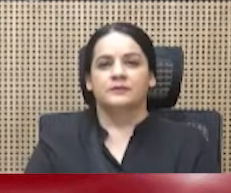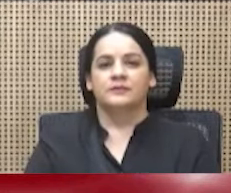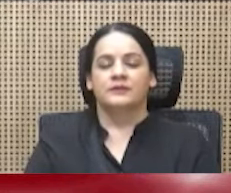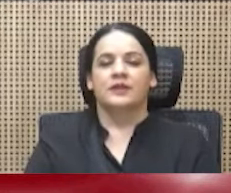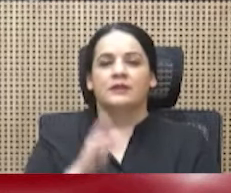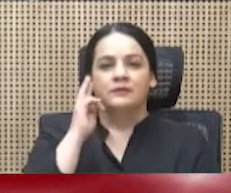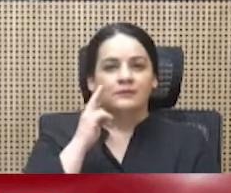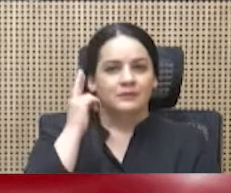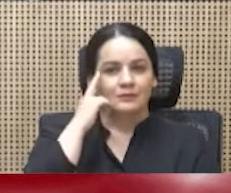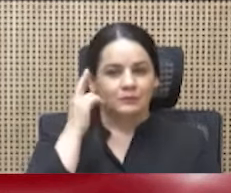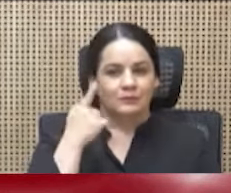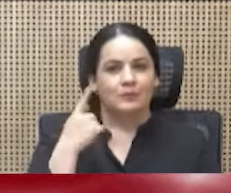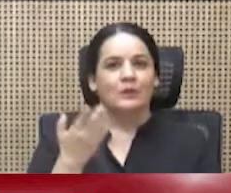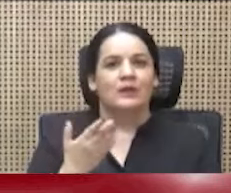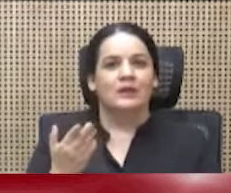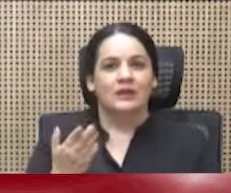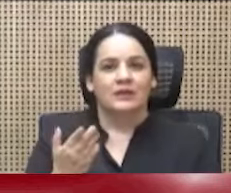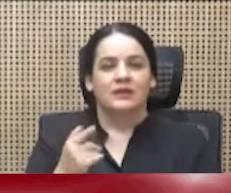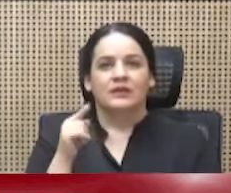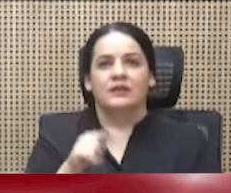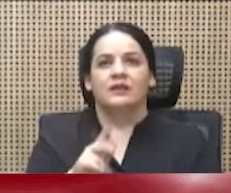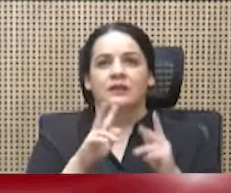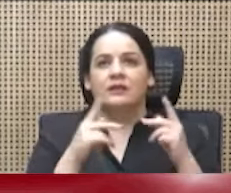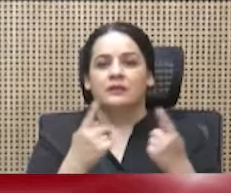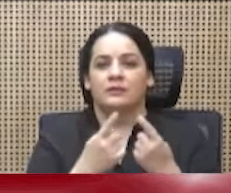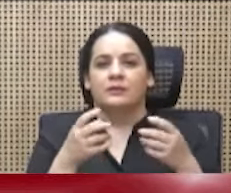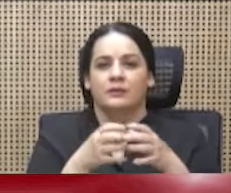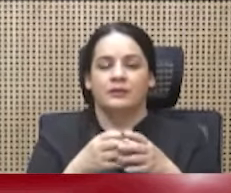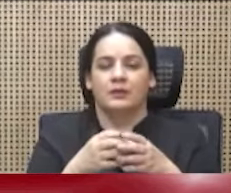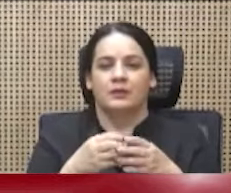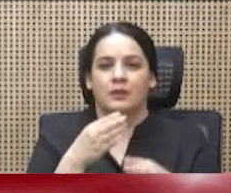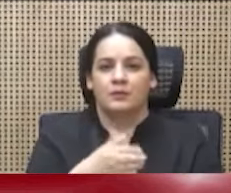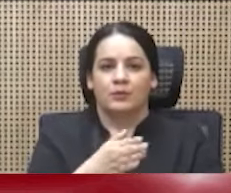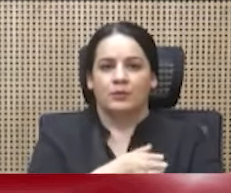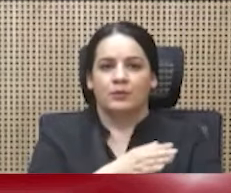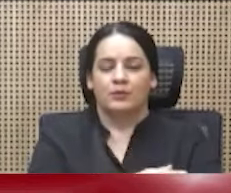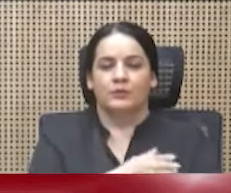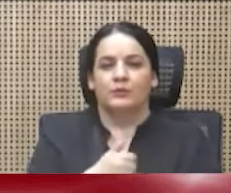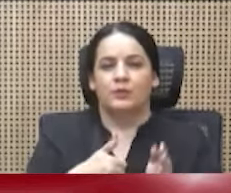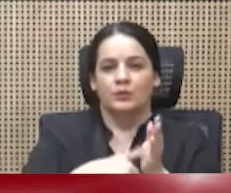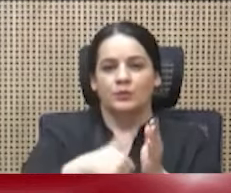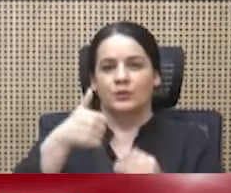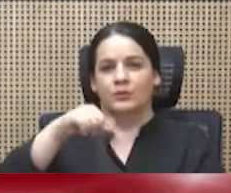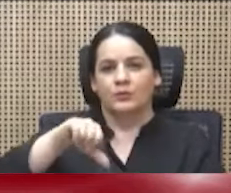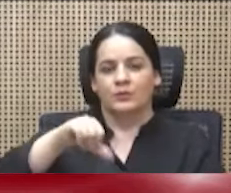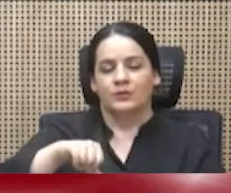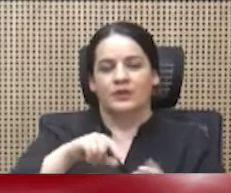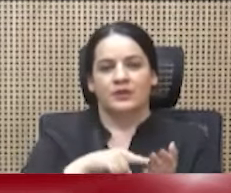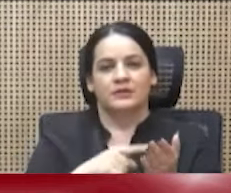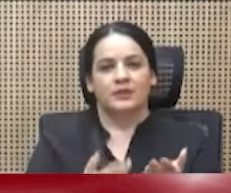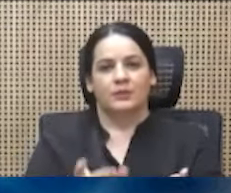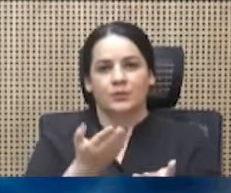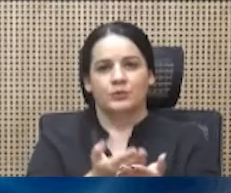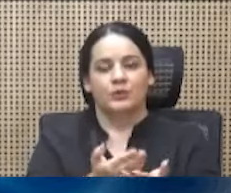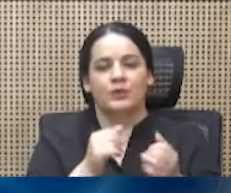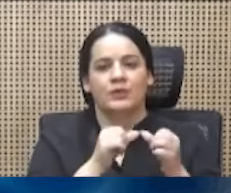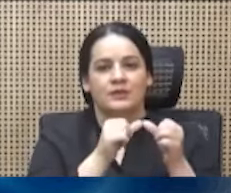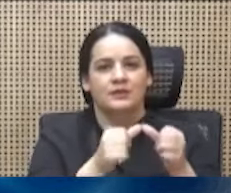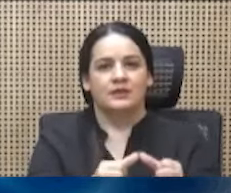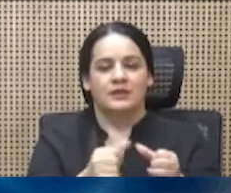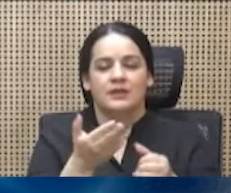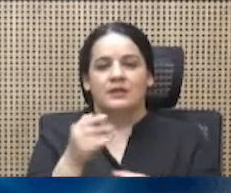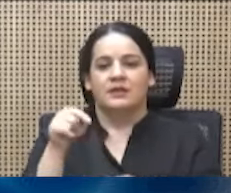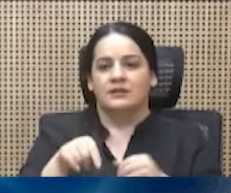La razón por la cual la fracción Progreso ha votado en contra de esta moción es la siguiente.